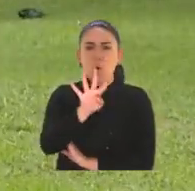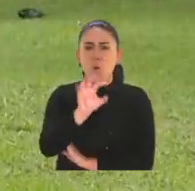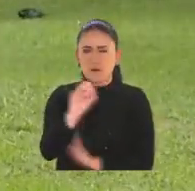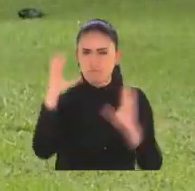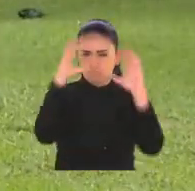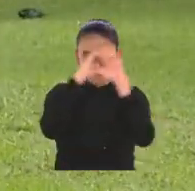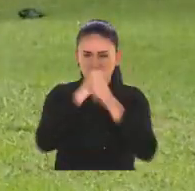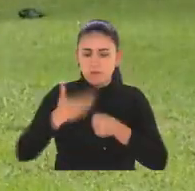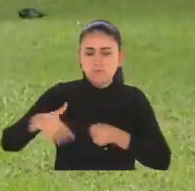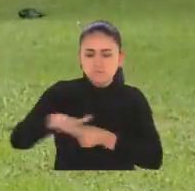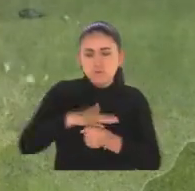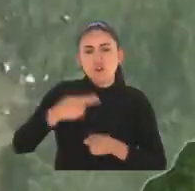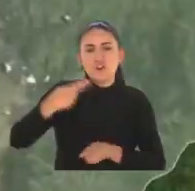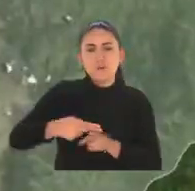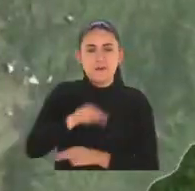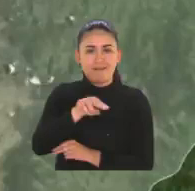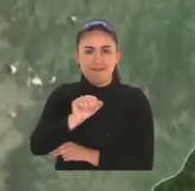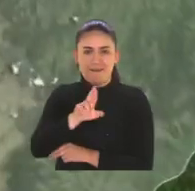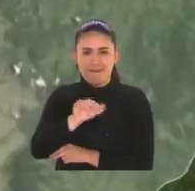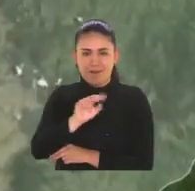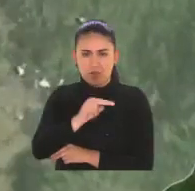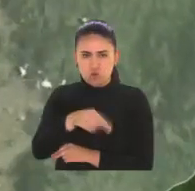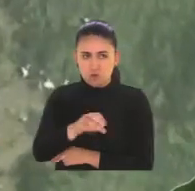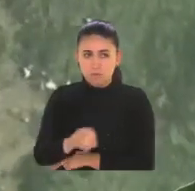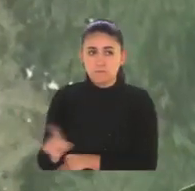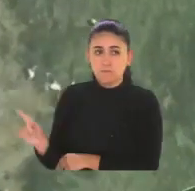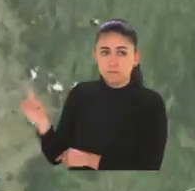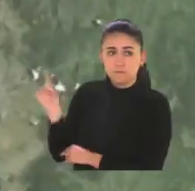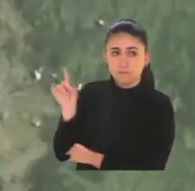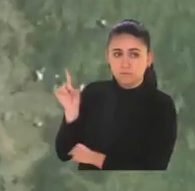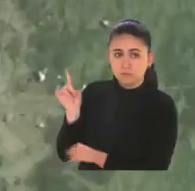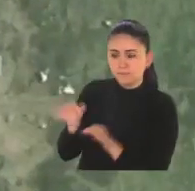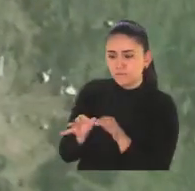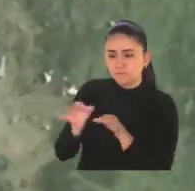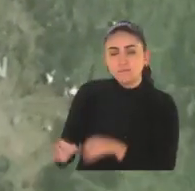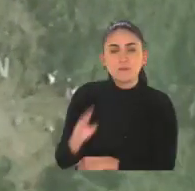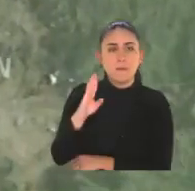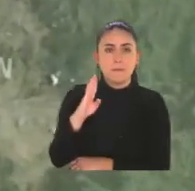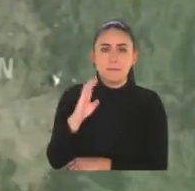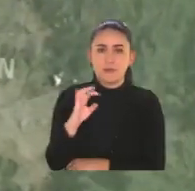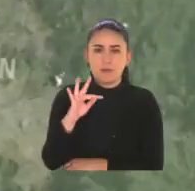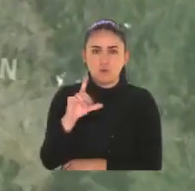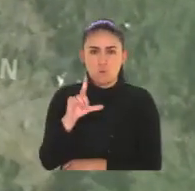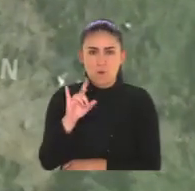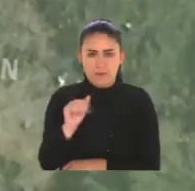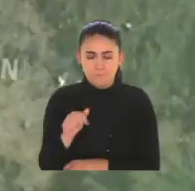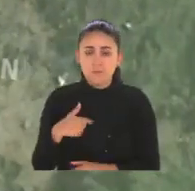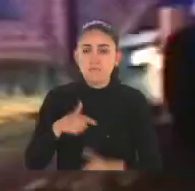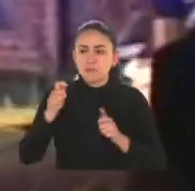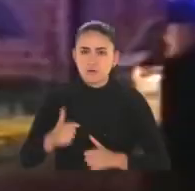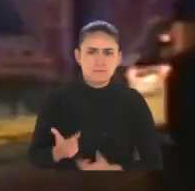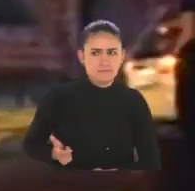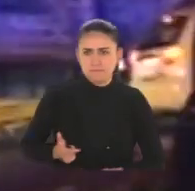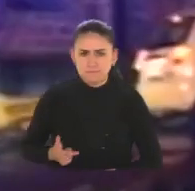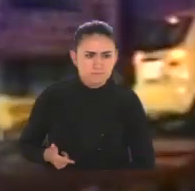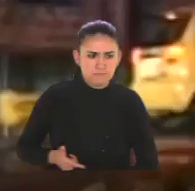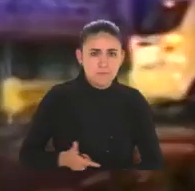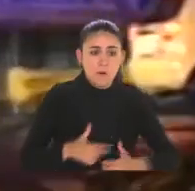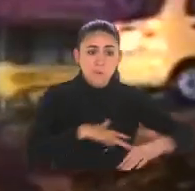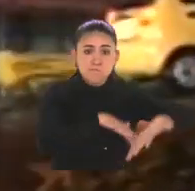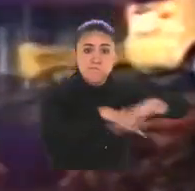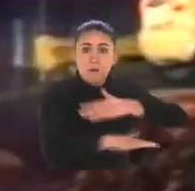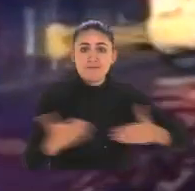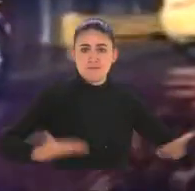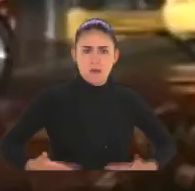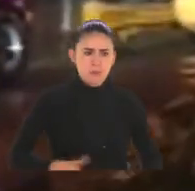el barrio Nariño, en el municipio de Betulia. Ahí tres personas armadas entraron a un establecimiento público y